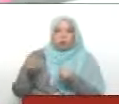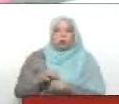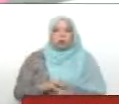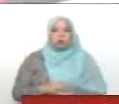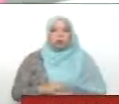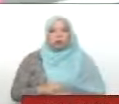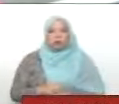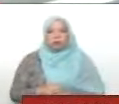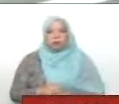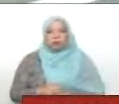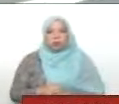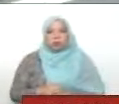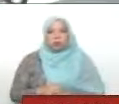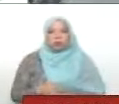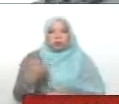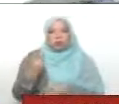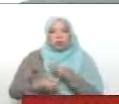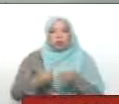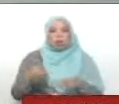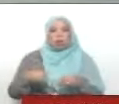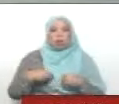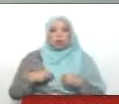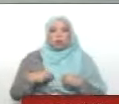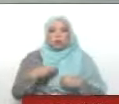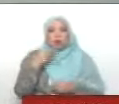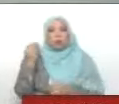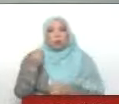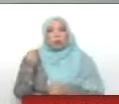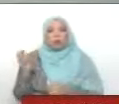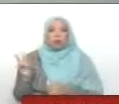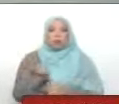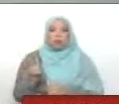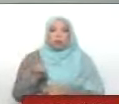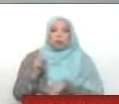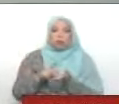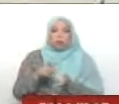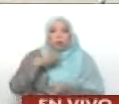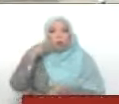¿verdad? Así es que se tiene que actuar a la juventud, hay que darle oportunidades.